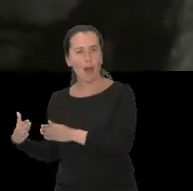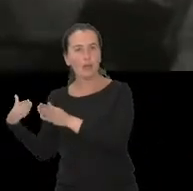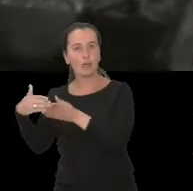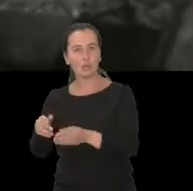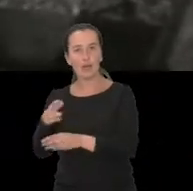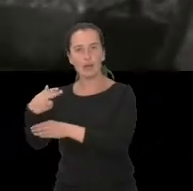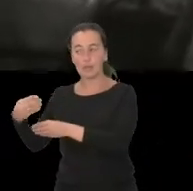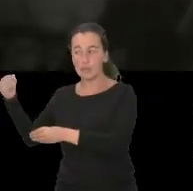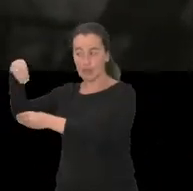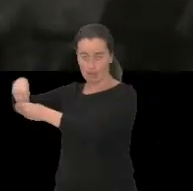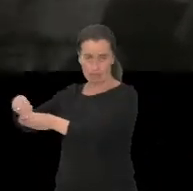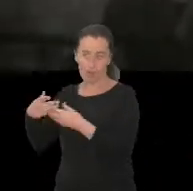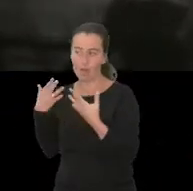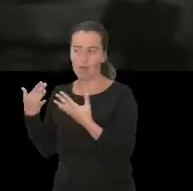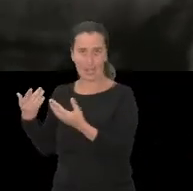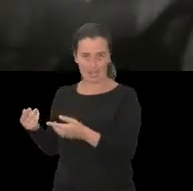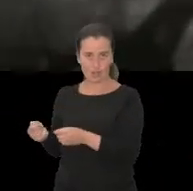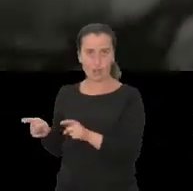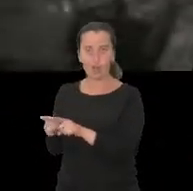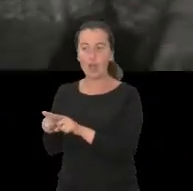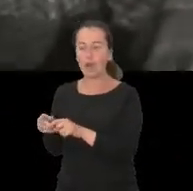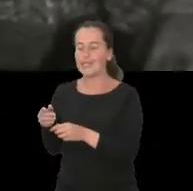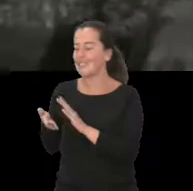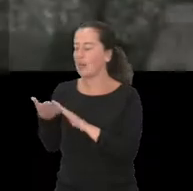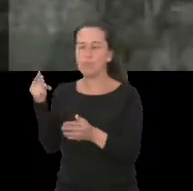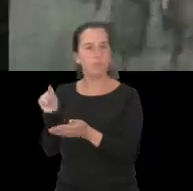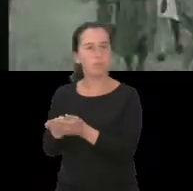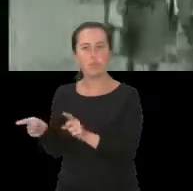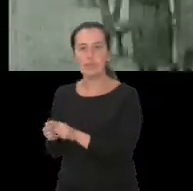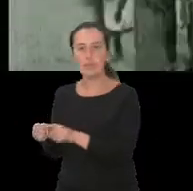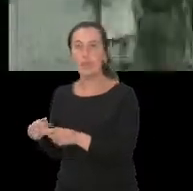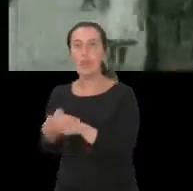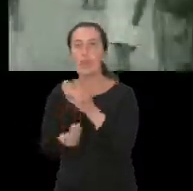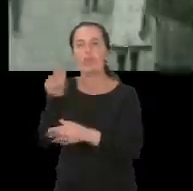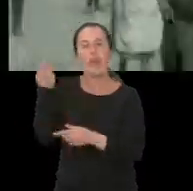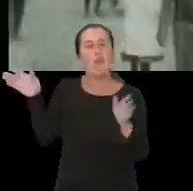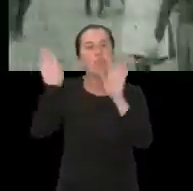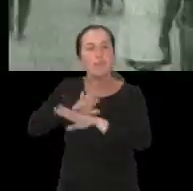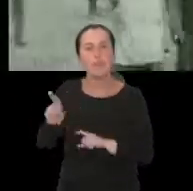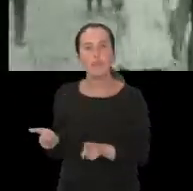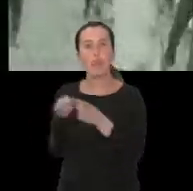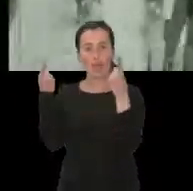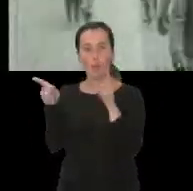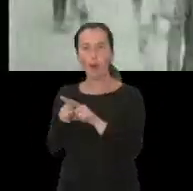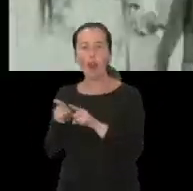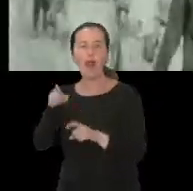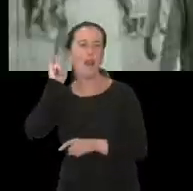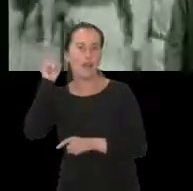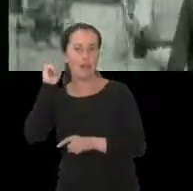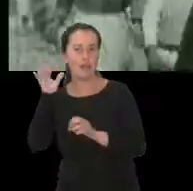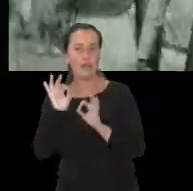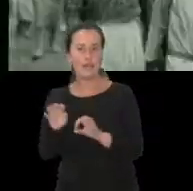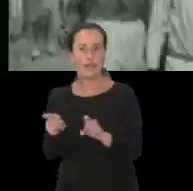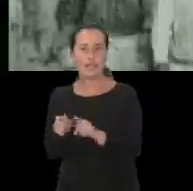los barcos cargados con el pescado fresco. Inmediatamente, ya fuera de día o de noche, se hacía sonar